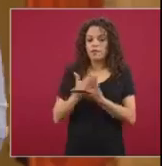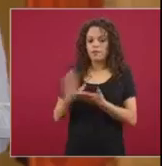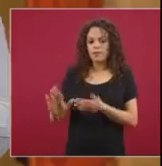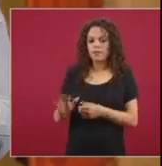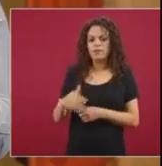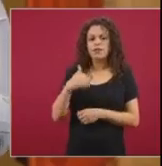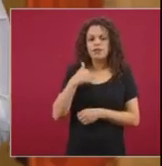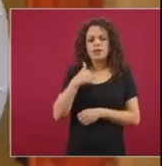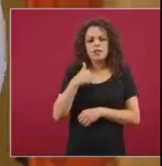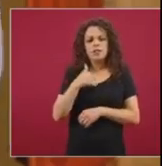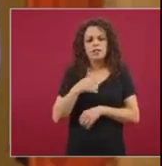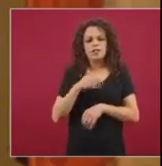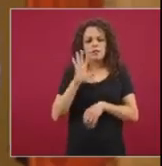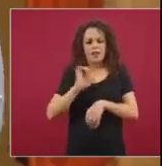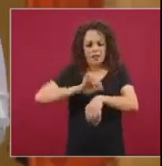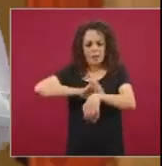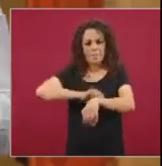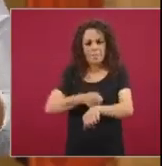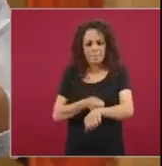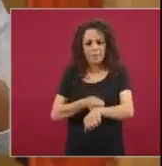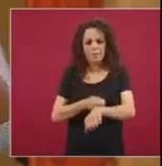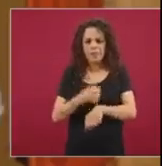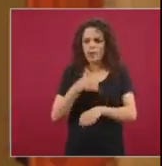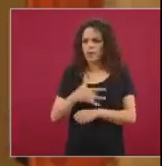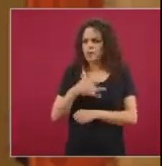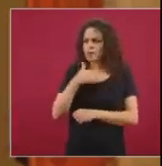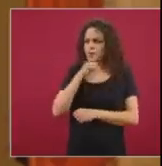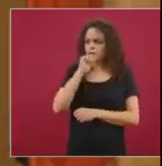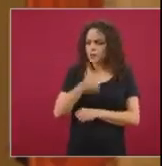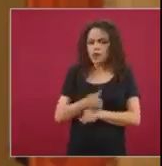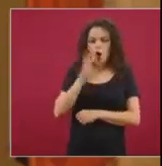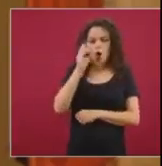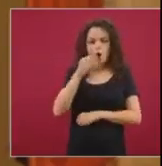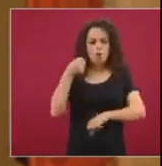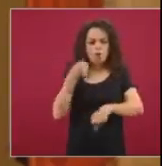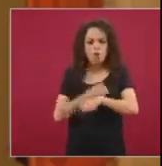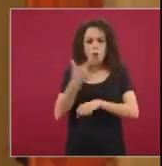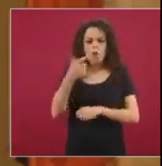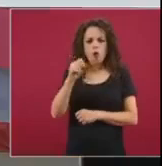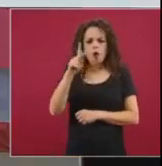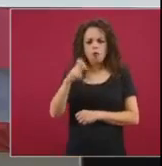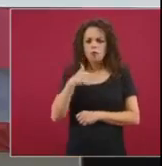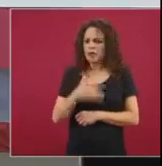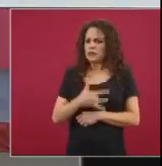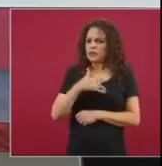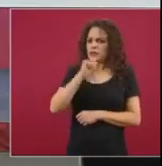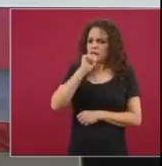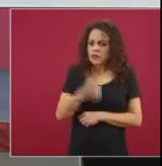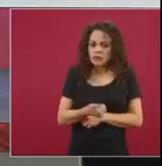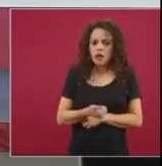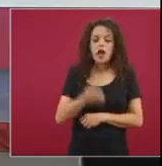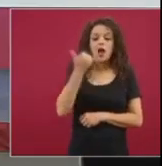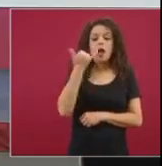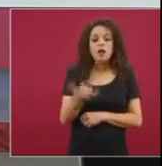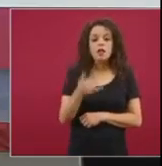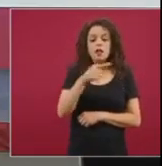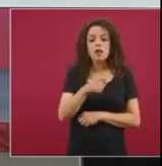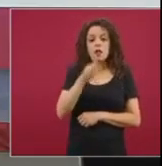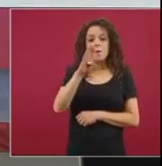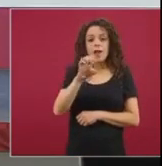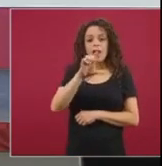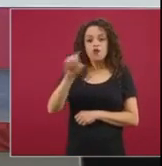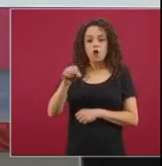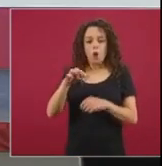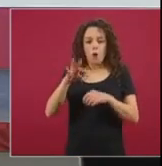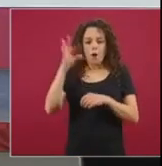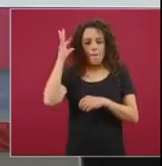y no siento, o me pegué y no siento, no me suda ahí, no me salen vellitos, y puedo llegar a tener alteraciones